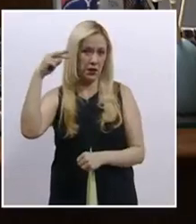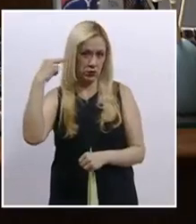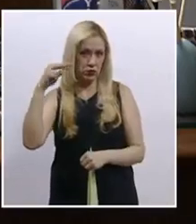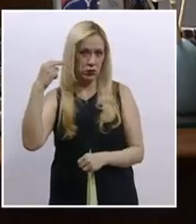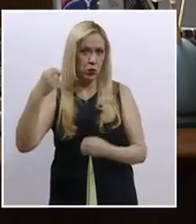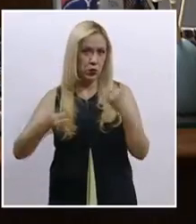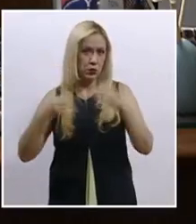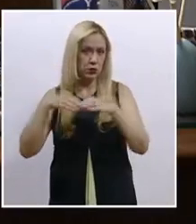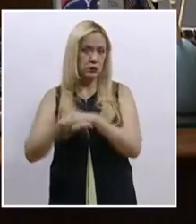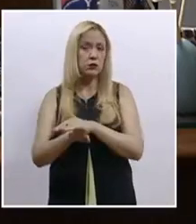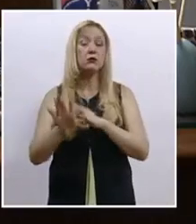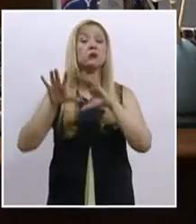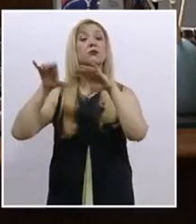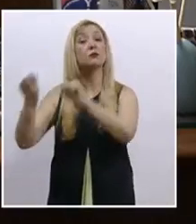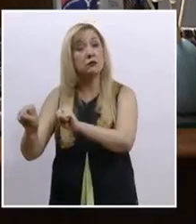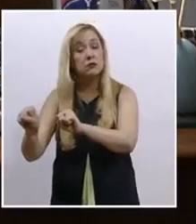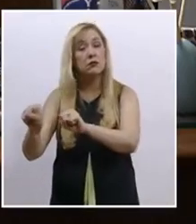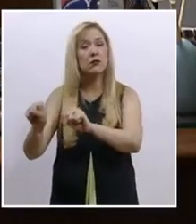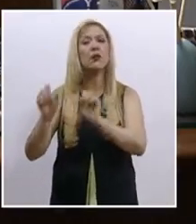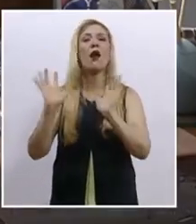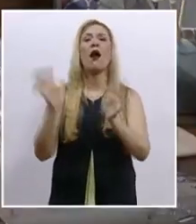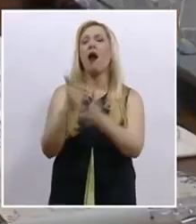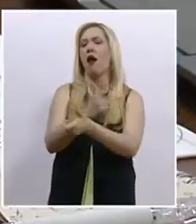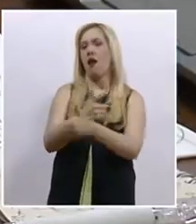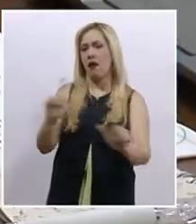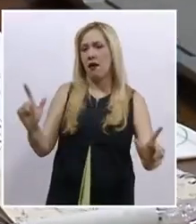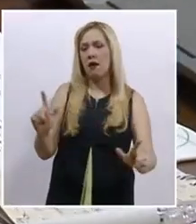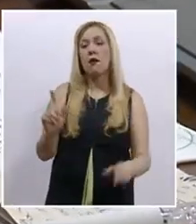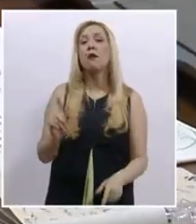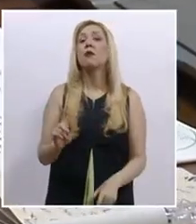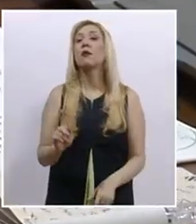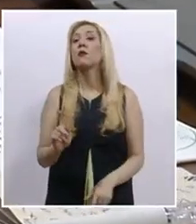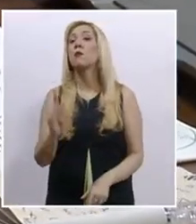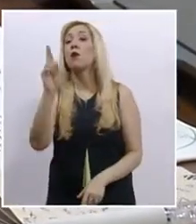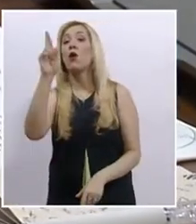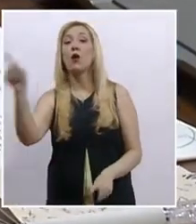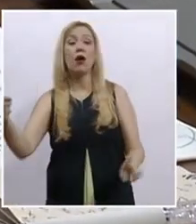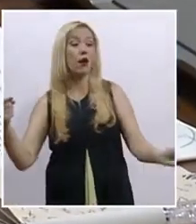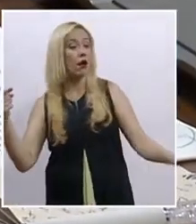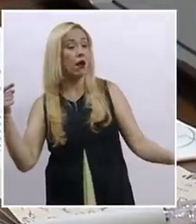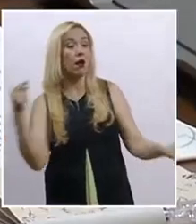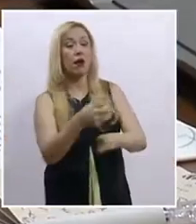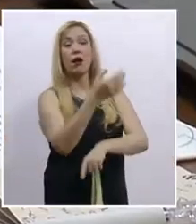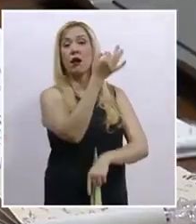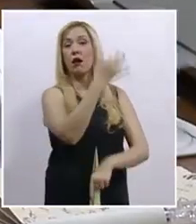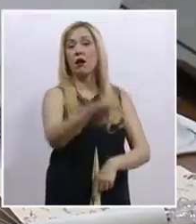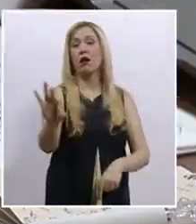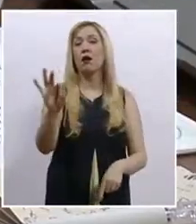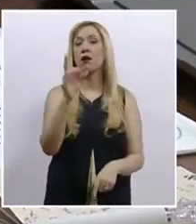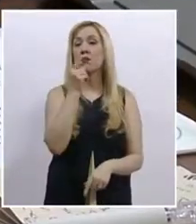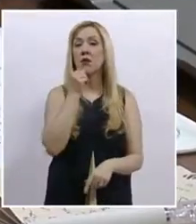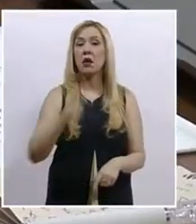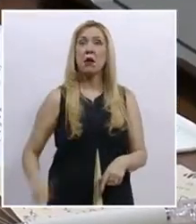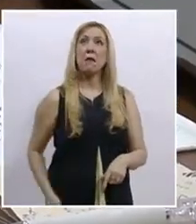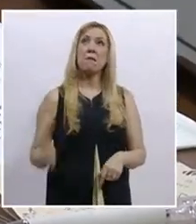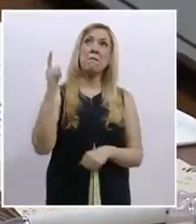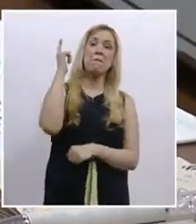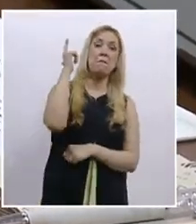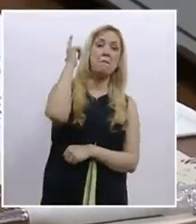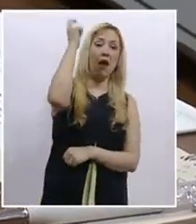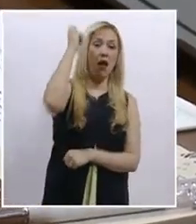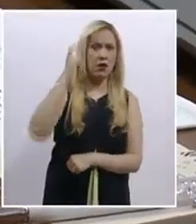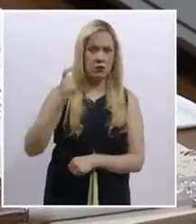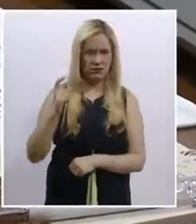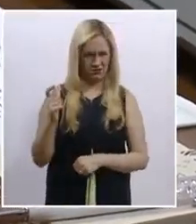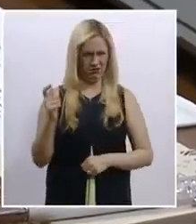fue detenida y posteriormente liberada, presuntamente por insultar a elementos de seguridad y por disparar un arma de fuego, también se le